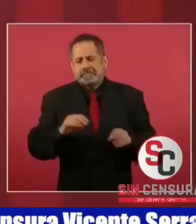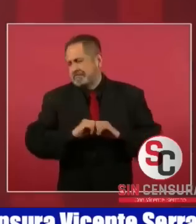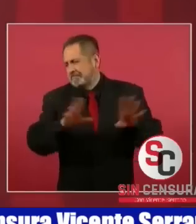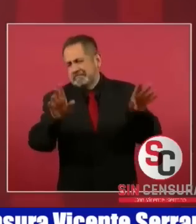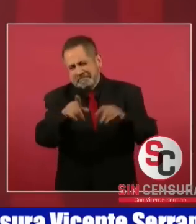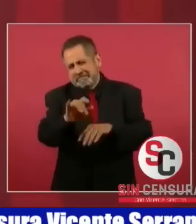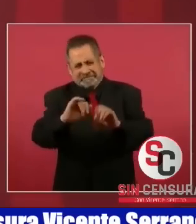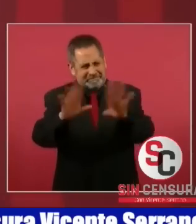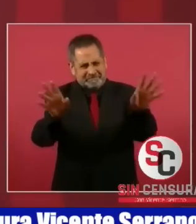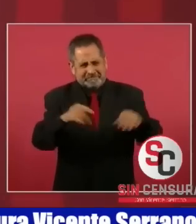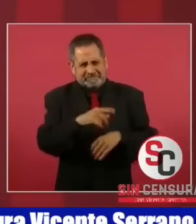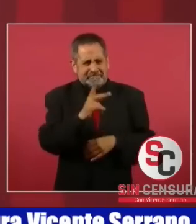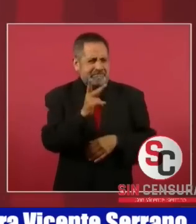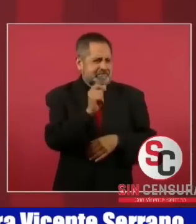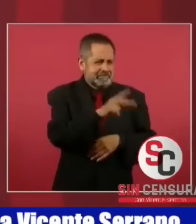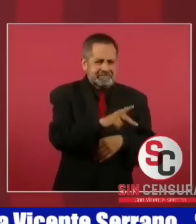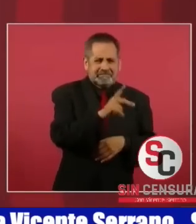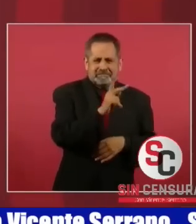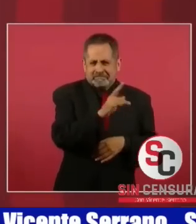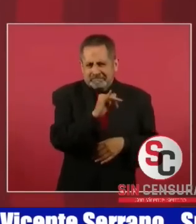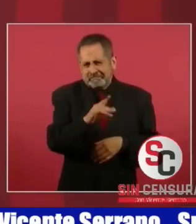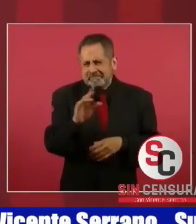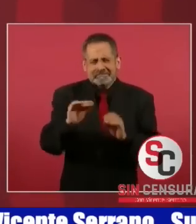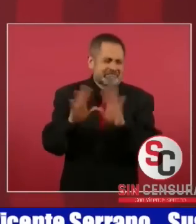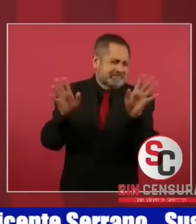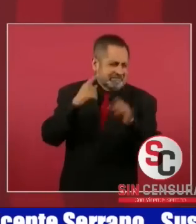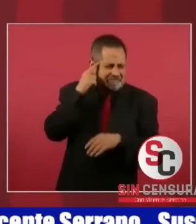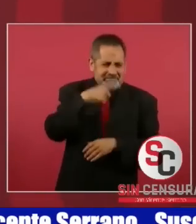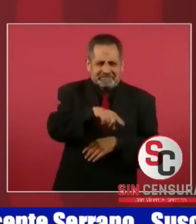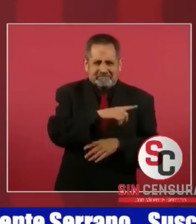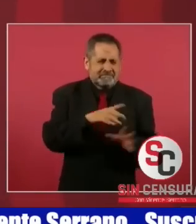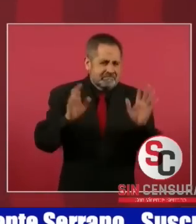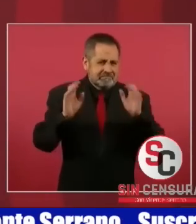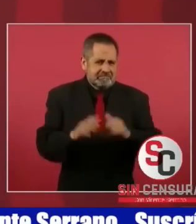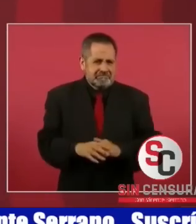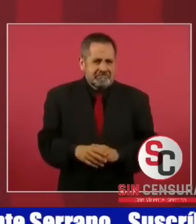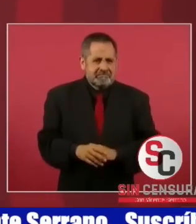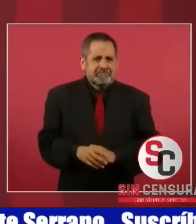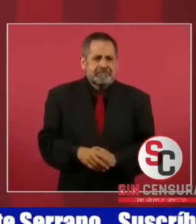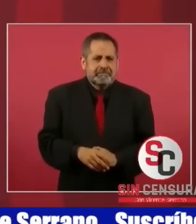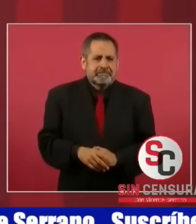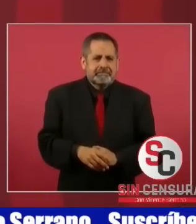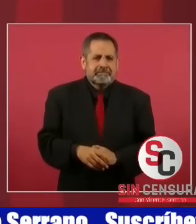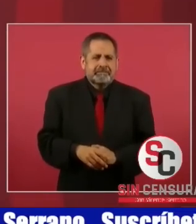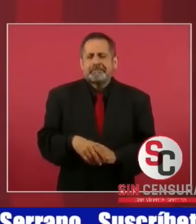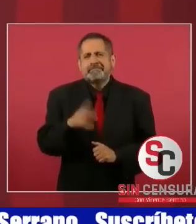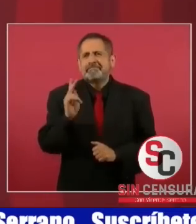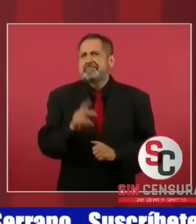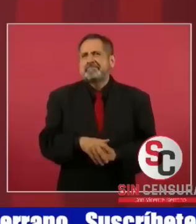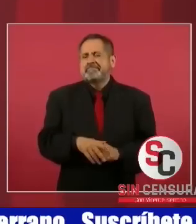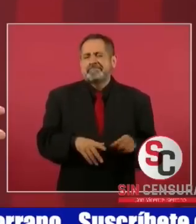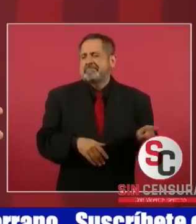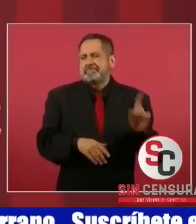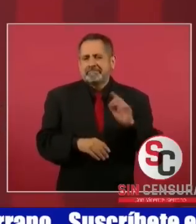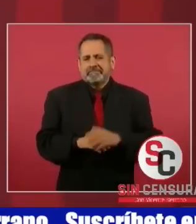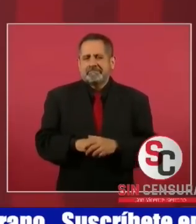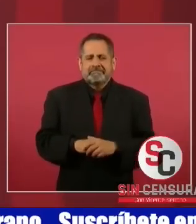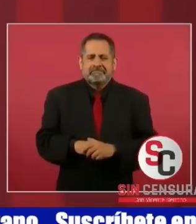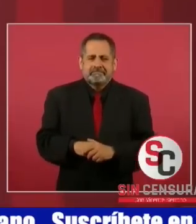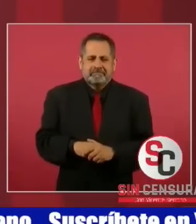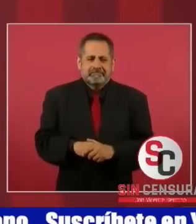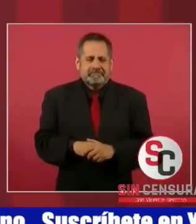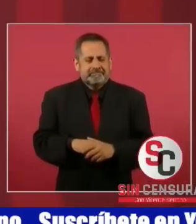medios. Panistas. No, panistas y todos. Sí. Pero no, Claro. Pero es, para